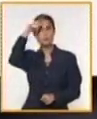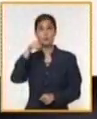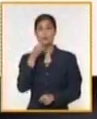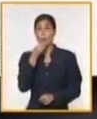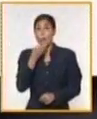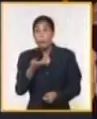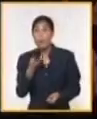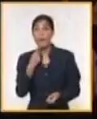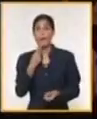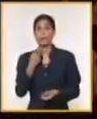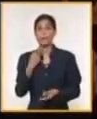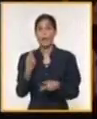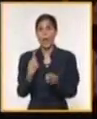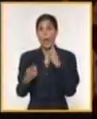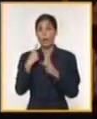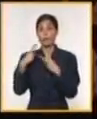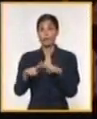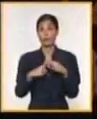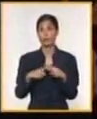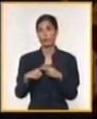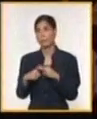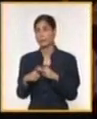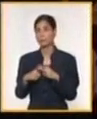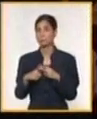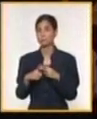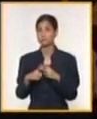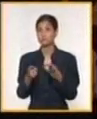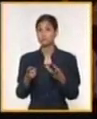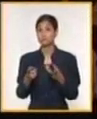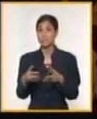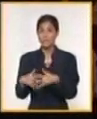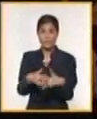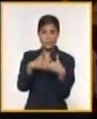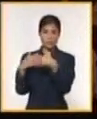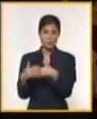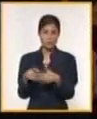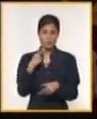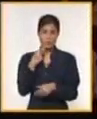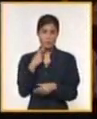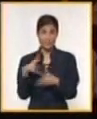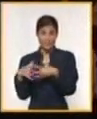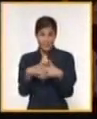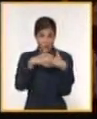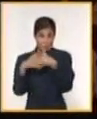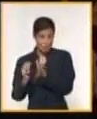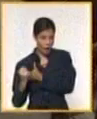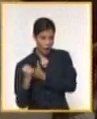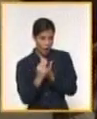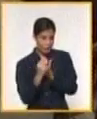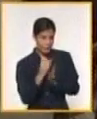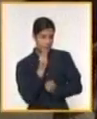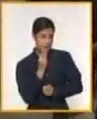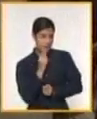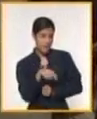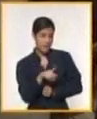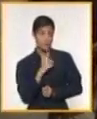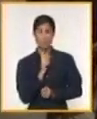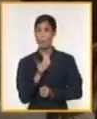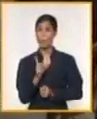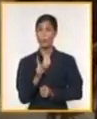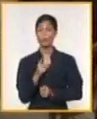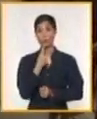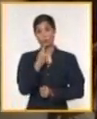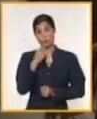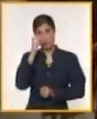Estados Unidos primero. Trump ha mantenido que Estados Unidos no está involucrado en los ataques de Israel contra Irán. aunque funcionarios israelíes habían